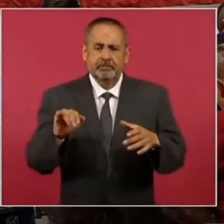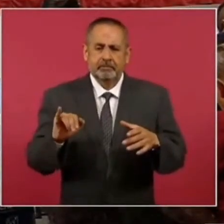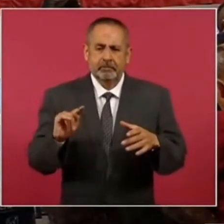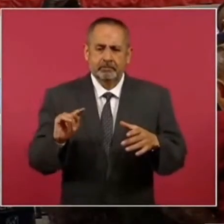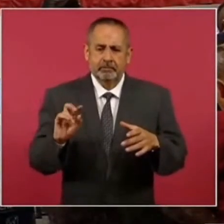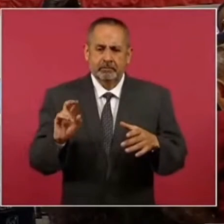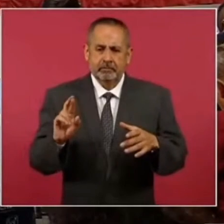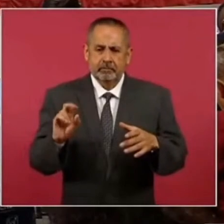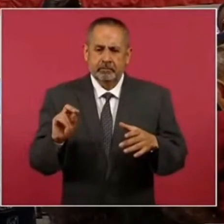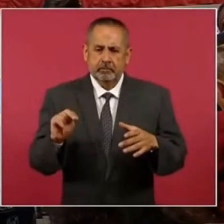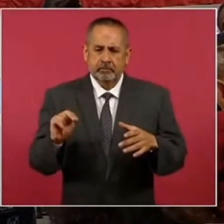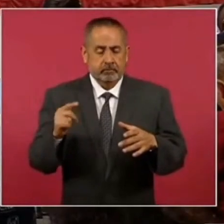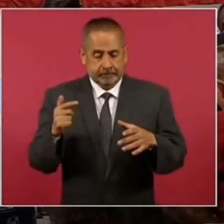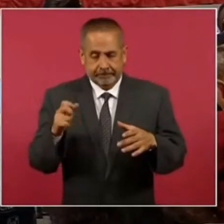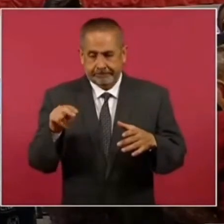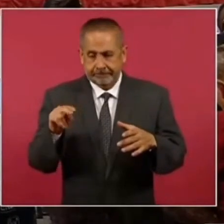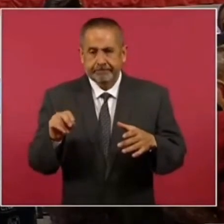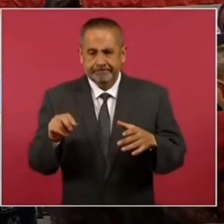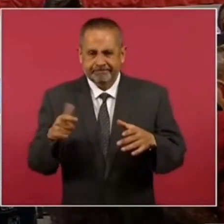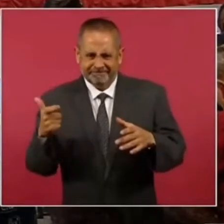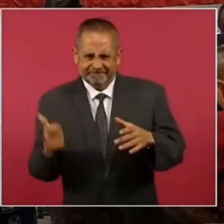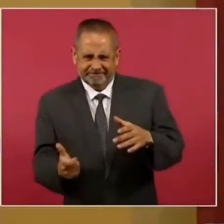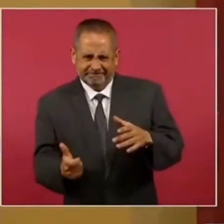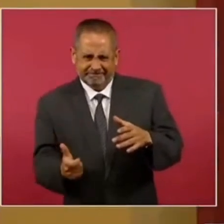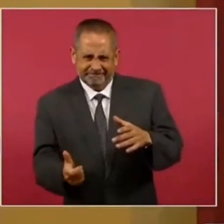a los pozos